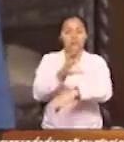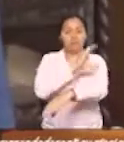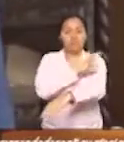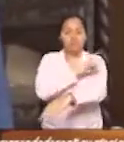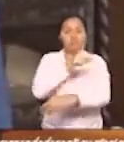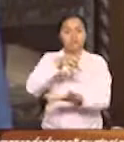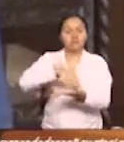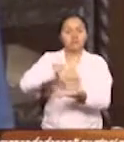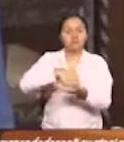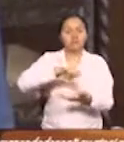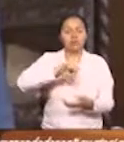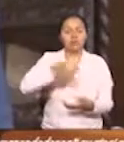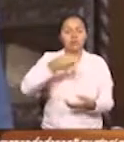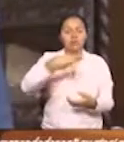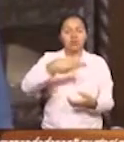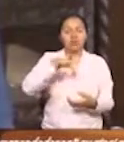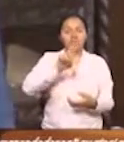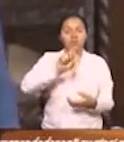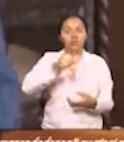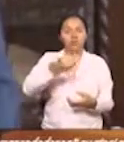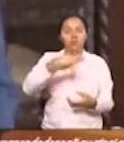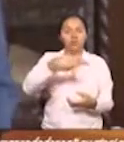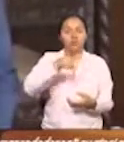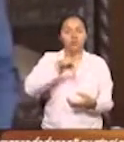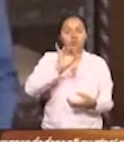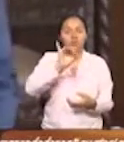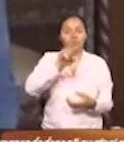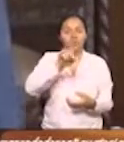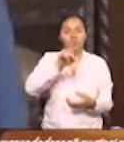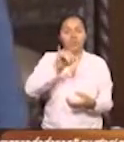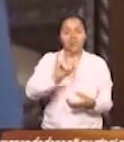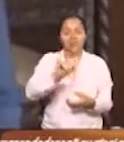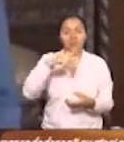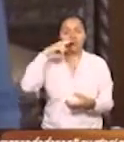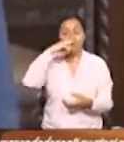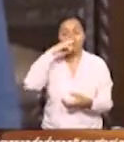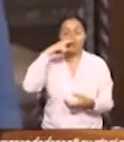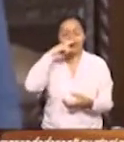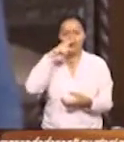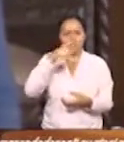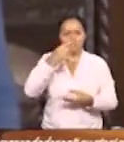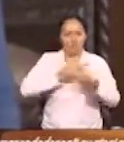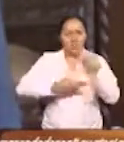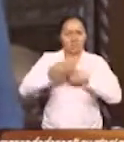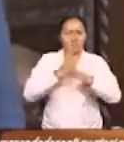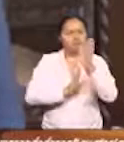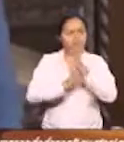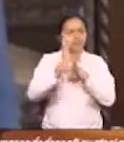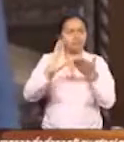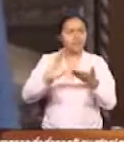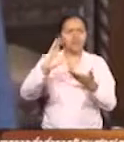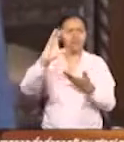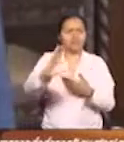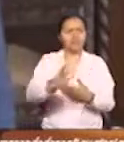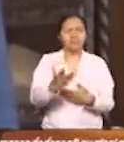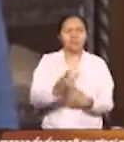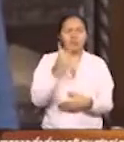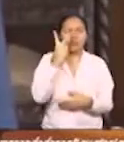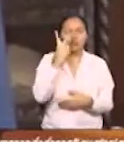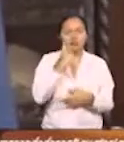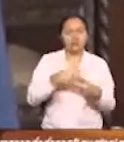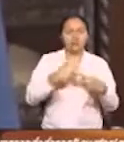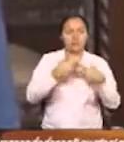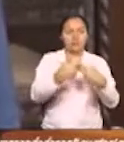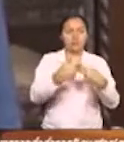del Cantón Chuchufindi en la provincia de Sucumbíos. Ellos fortalecieron su sistema comercial y de capital a través de dos líneas de